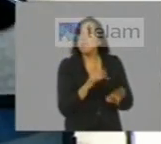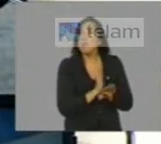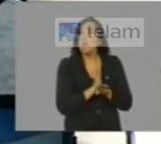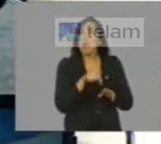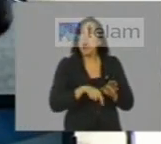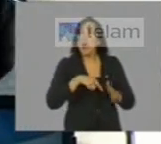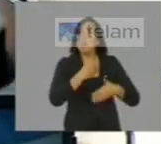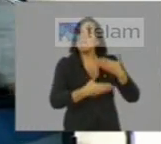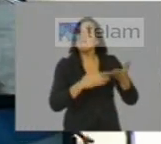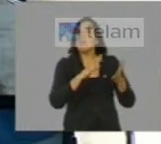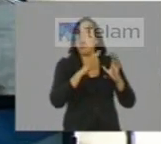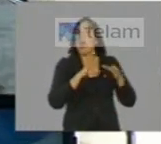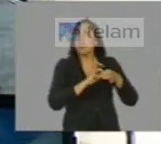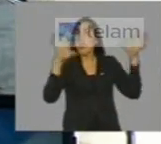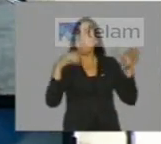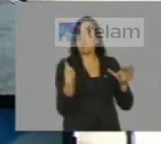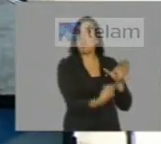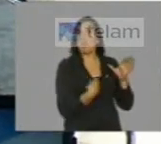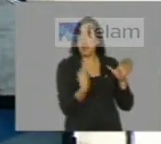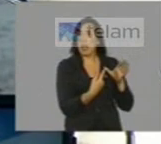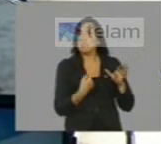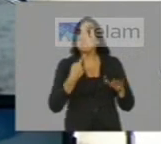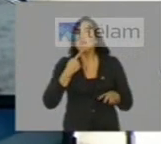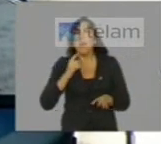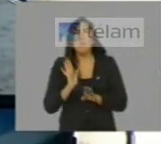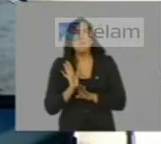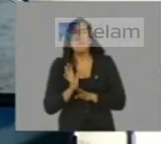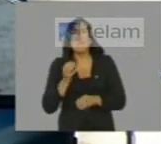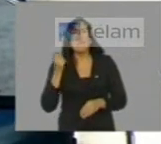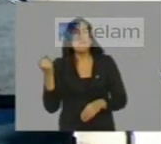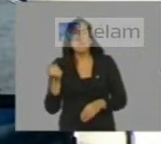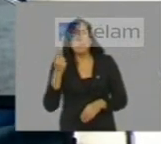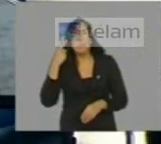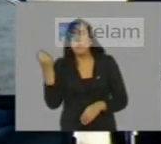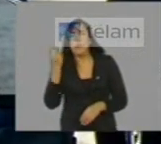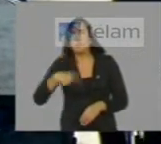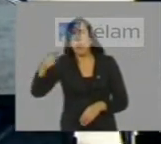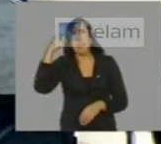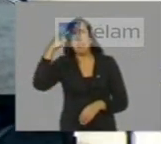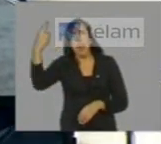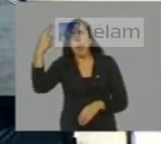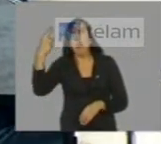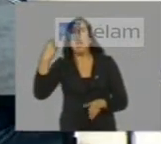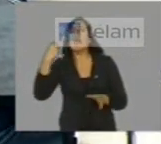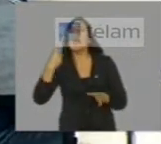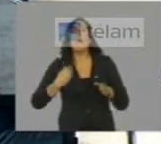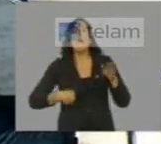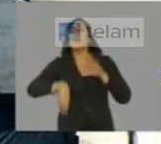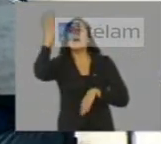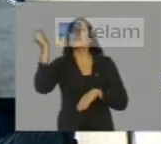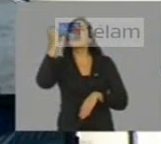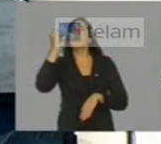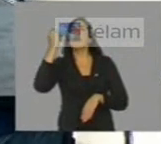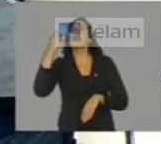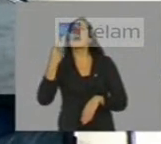es tan maravilloso creer en serio que la voluntad popular está por sobre cualquier